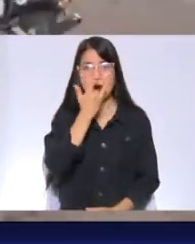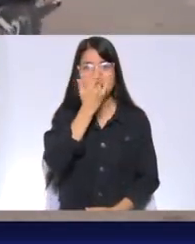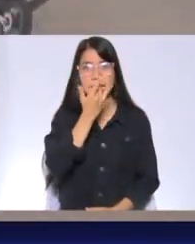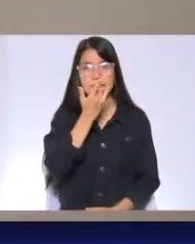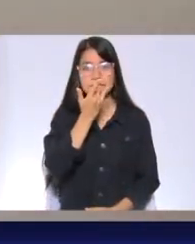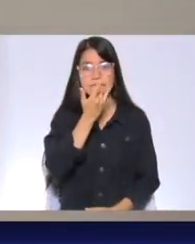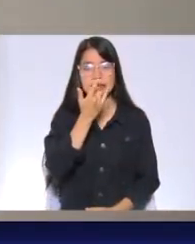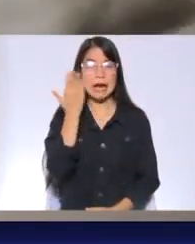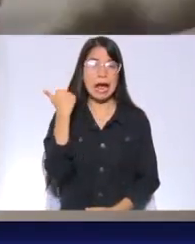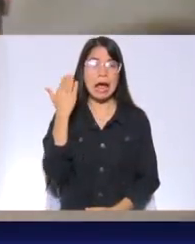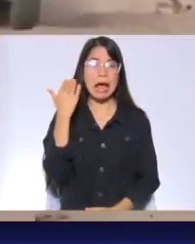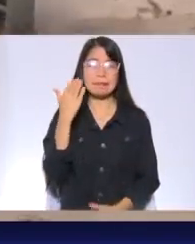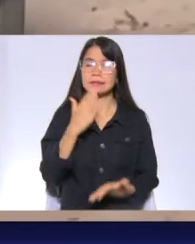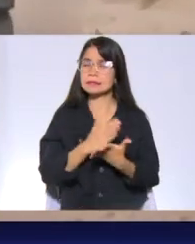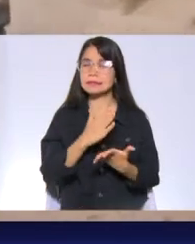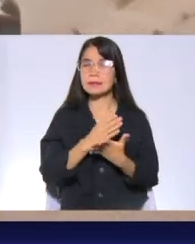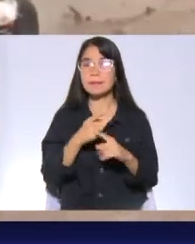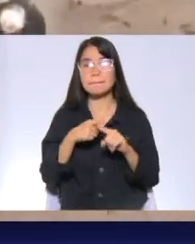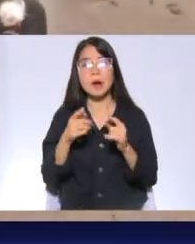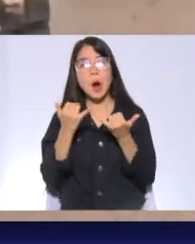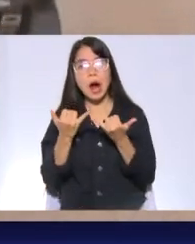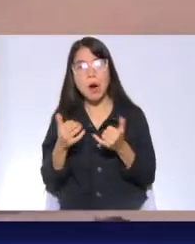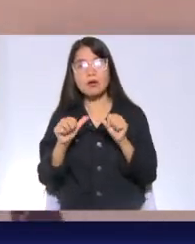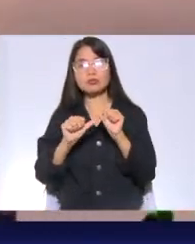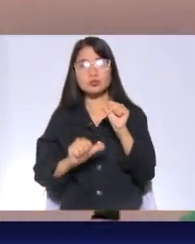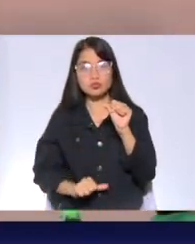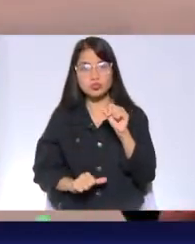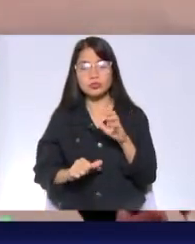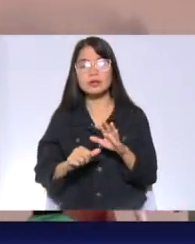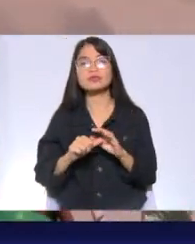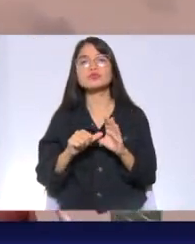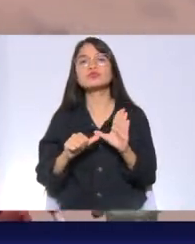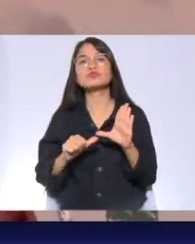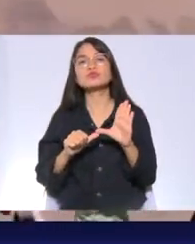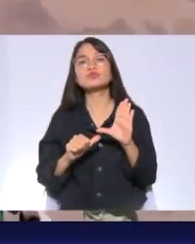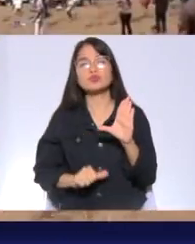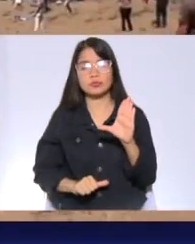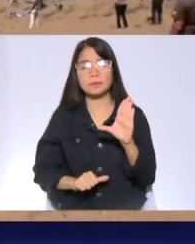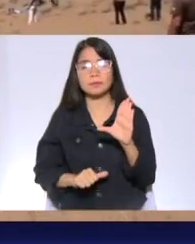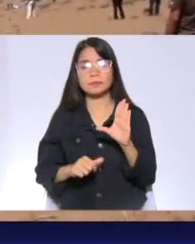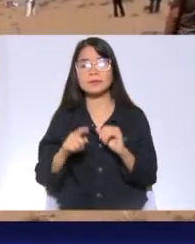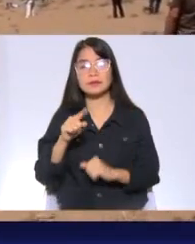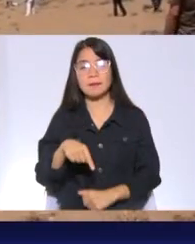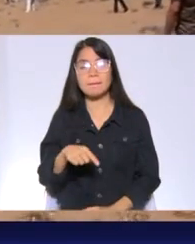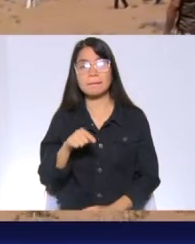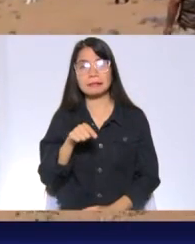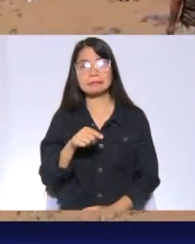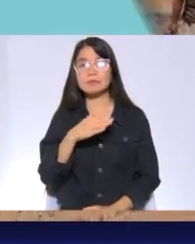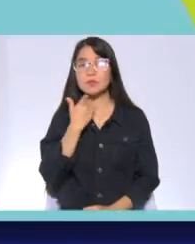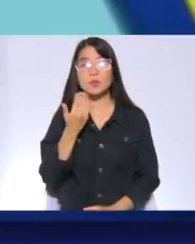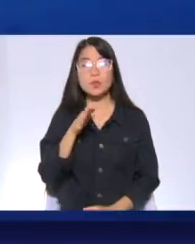Pero el número de muertes sigue aumentando. Más de 60 muertos entre los que se encuentran pilotos y espectadores.